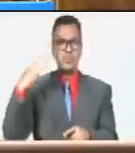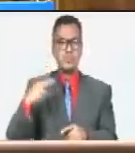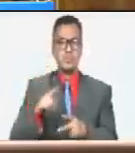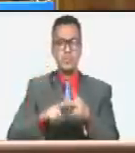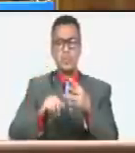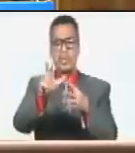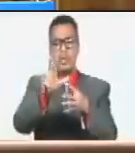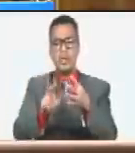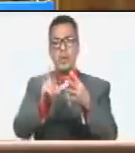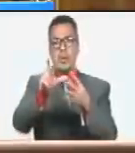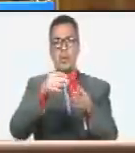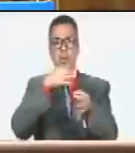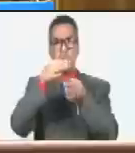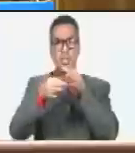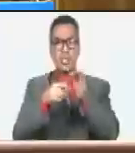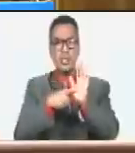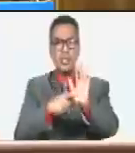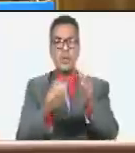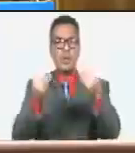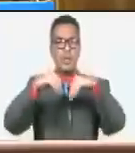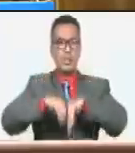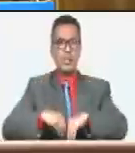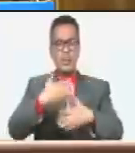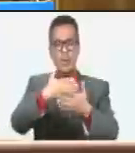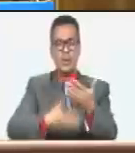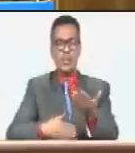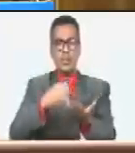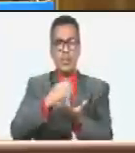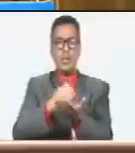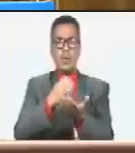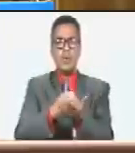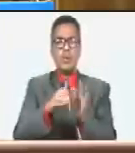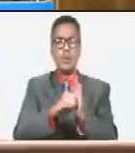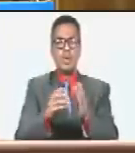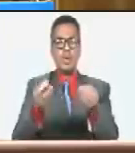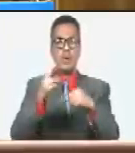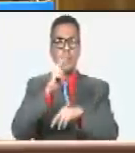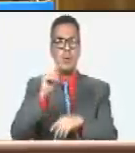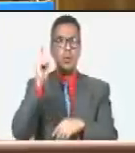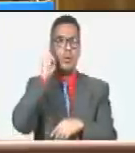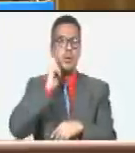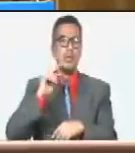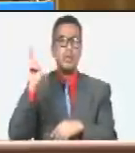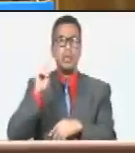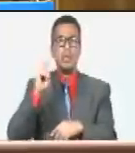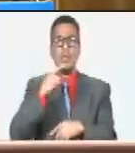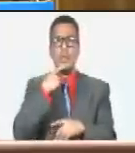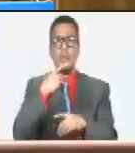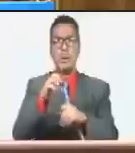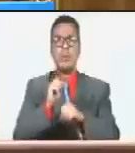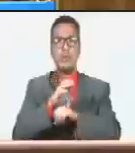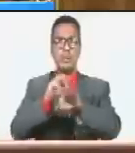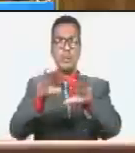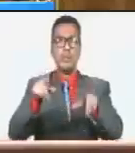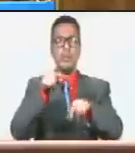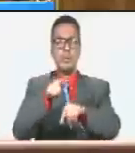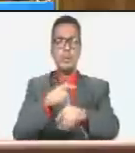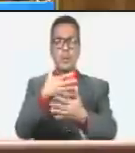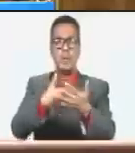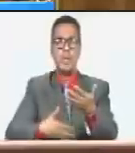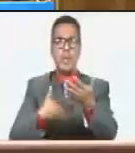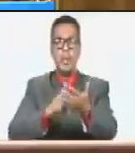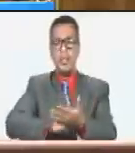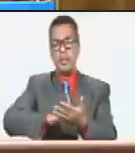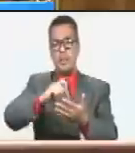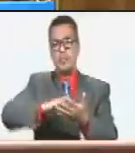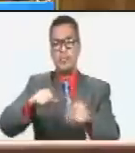publicar el presente acuerdo en la Gaceta Oficial de la República Bolivariana de Venezuela y dar máxima difusión al mismo, dado, firmado y sellado en